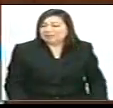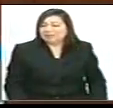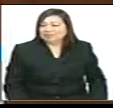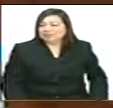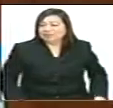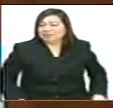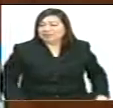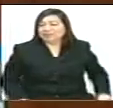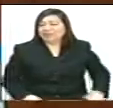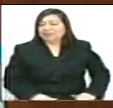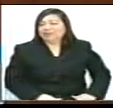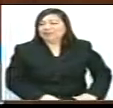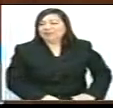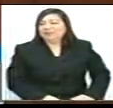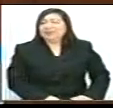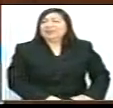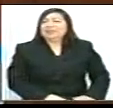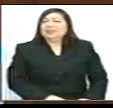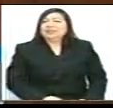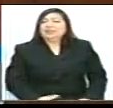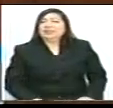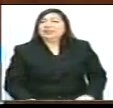¿no? También